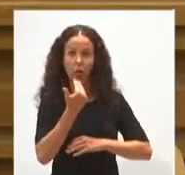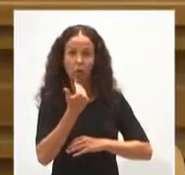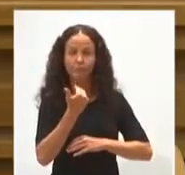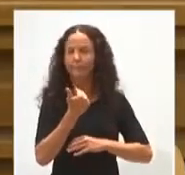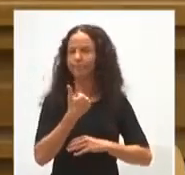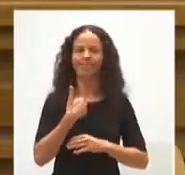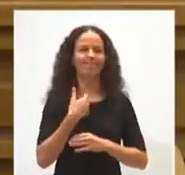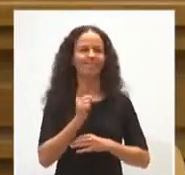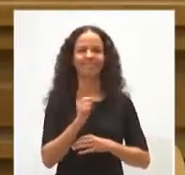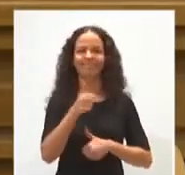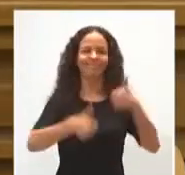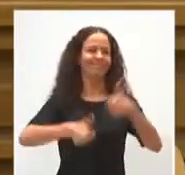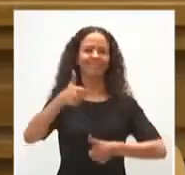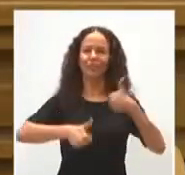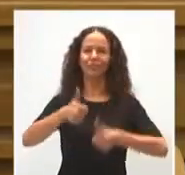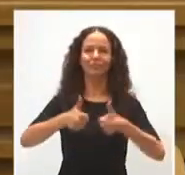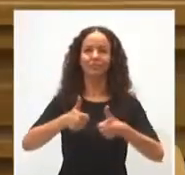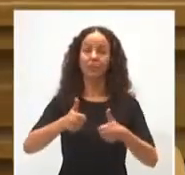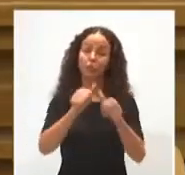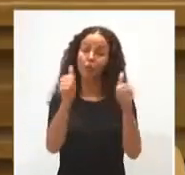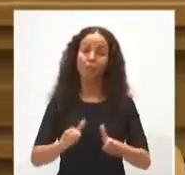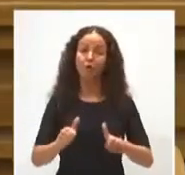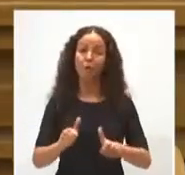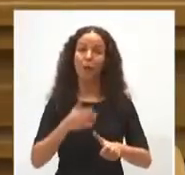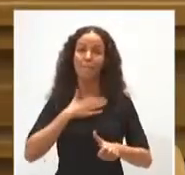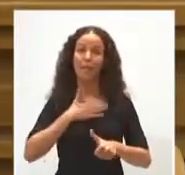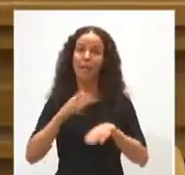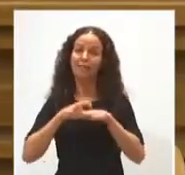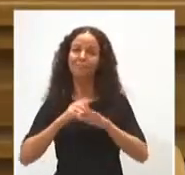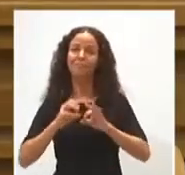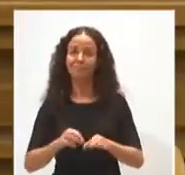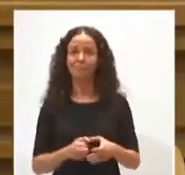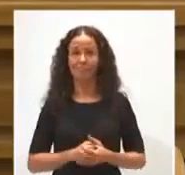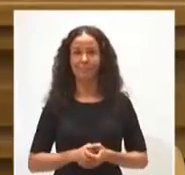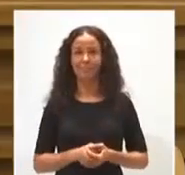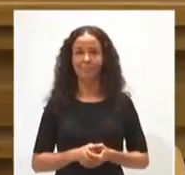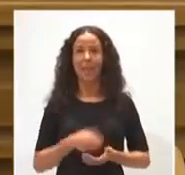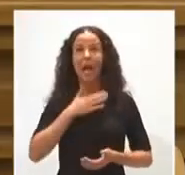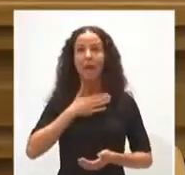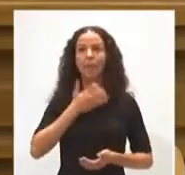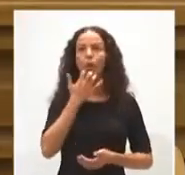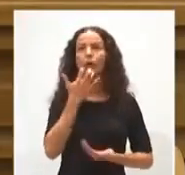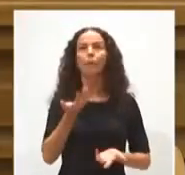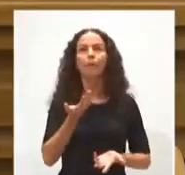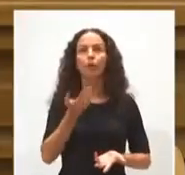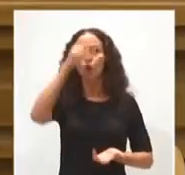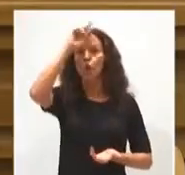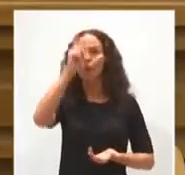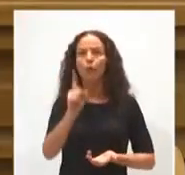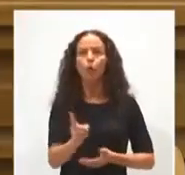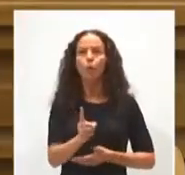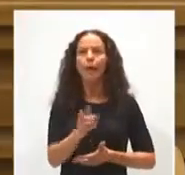piquen son formas de ser yo lo entiendo hay es verdadero no a mí por ejemplo no me preocupa que haya ministros